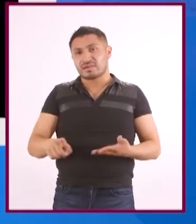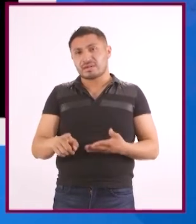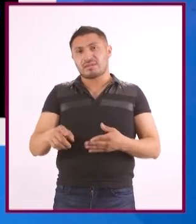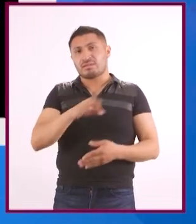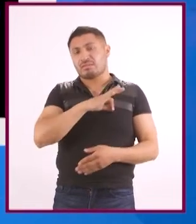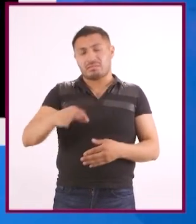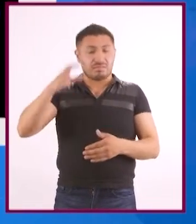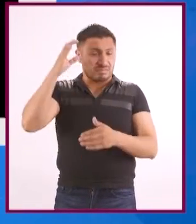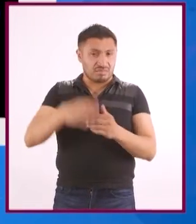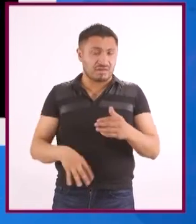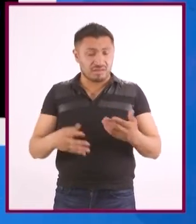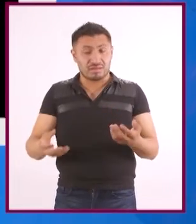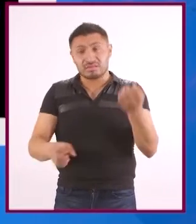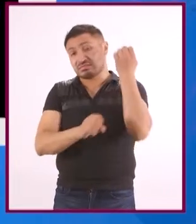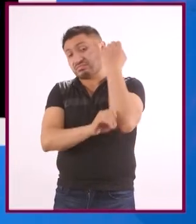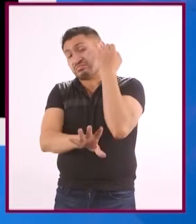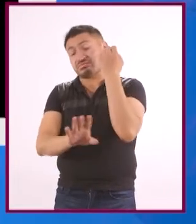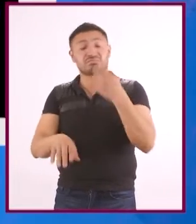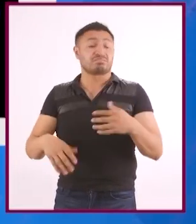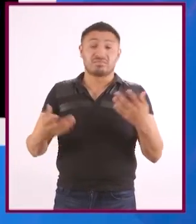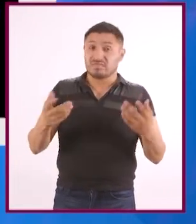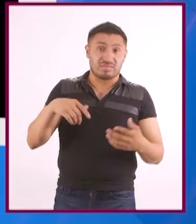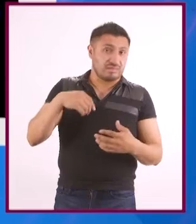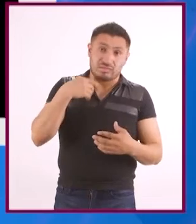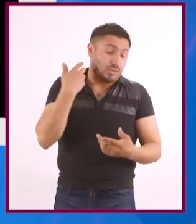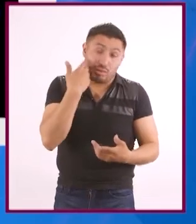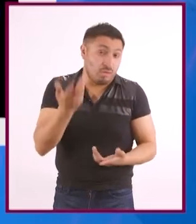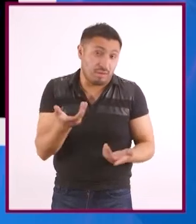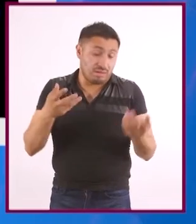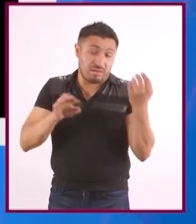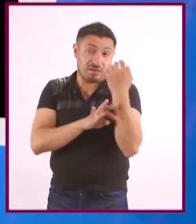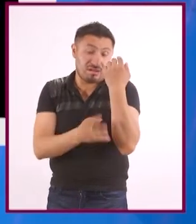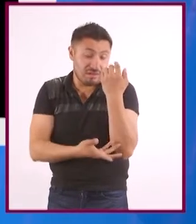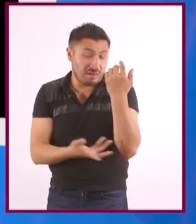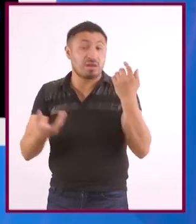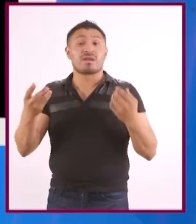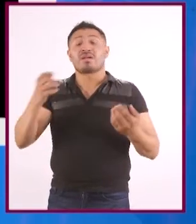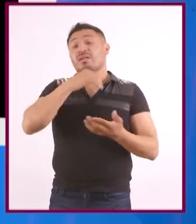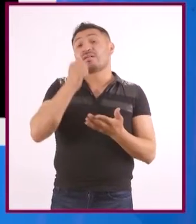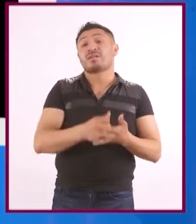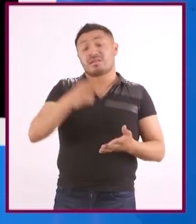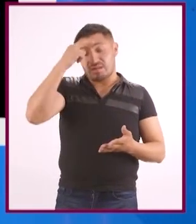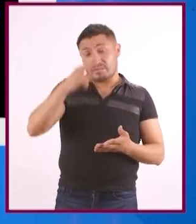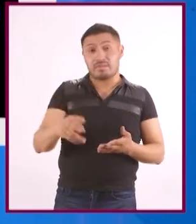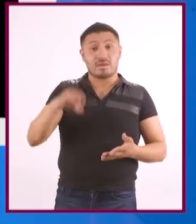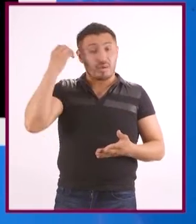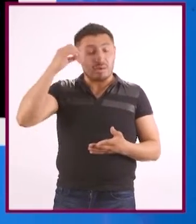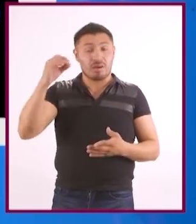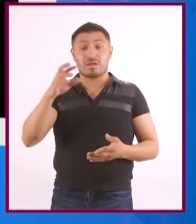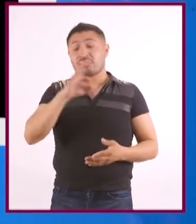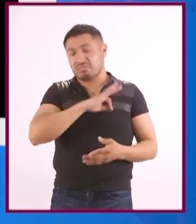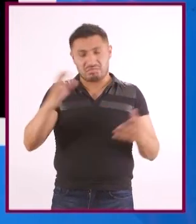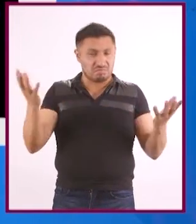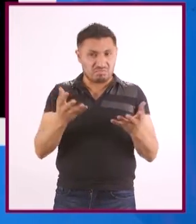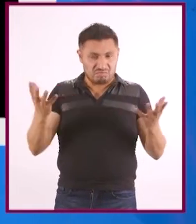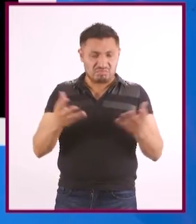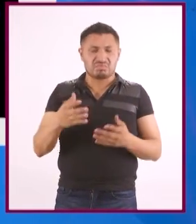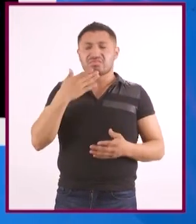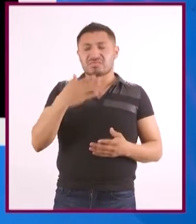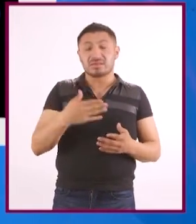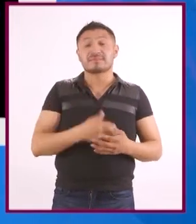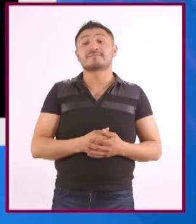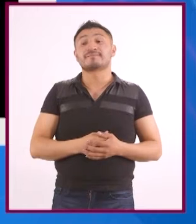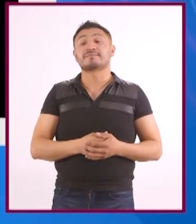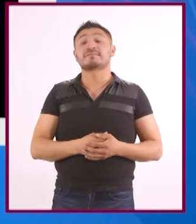a poder terminar con un embarazo no deseado. En la Ciudad de México o en Oaxaca lo pueden hacer en las 12 primeras semanas de